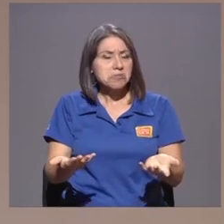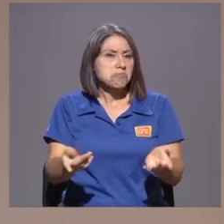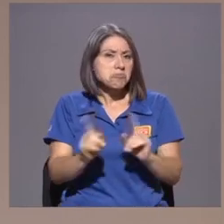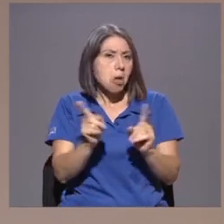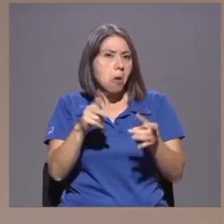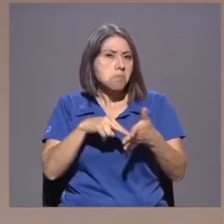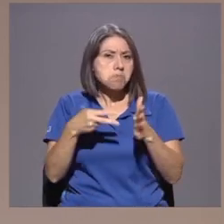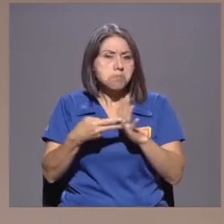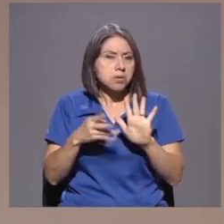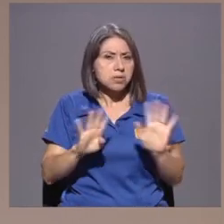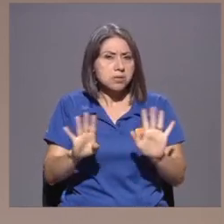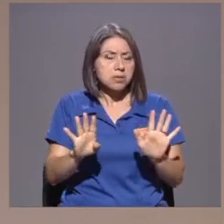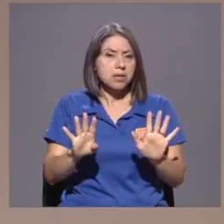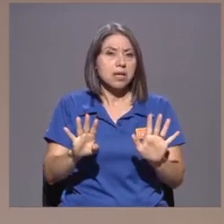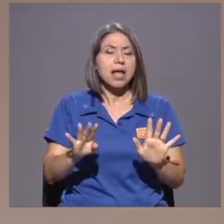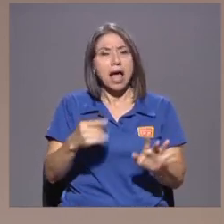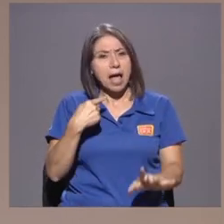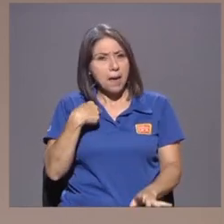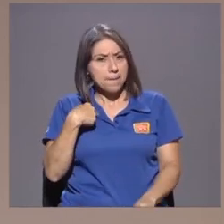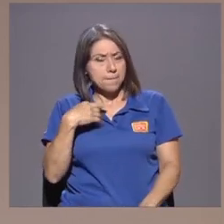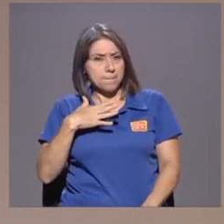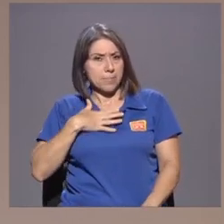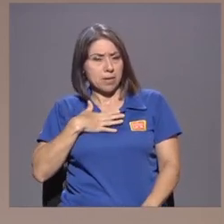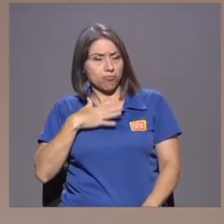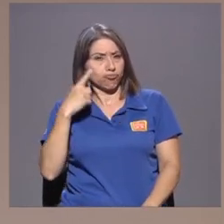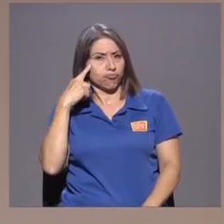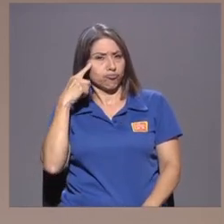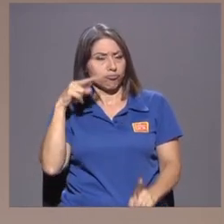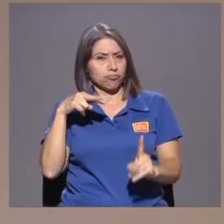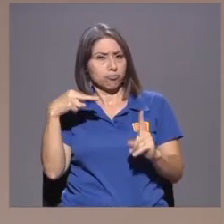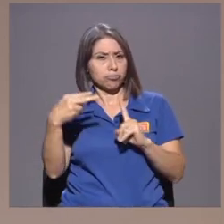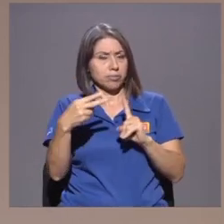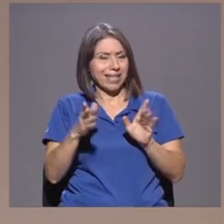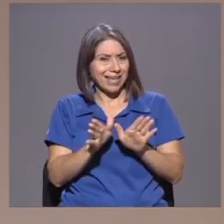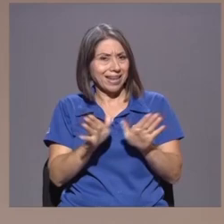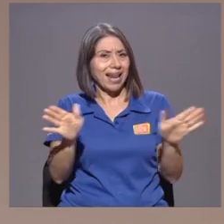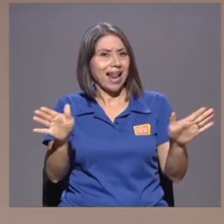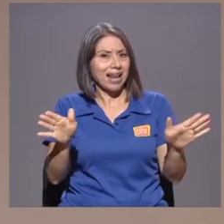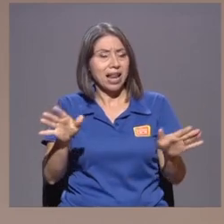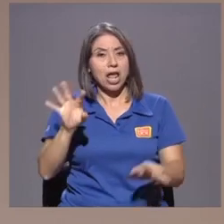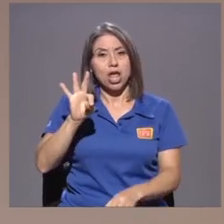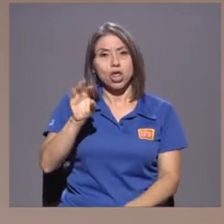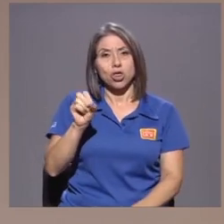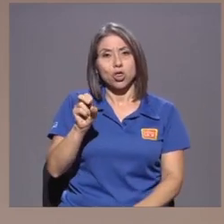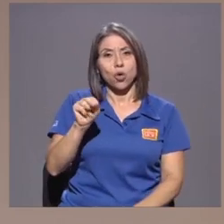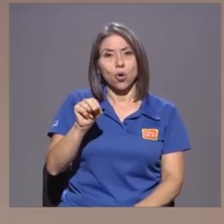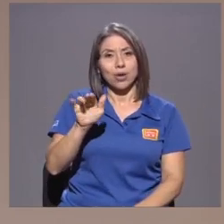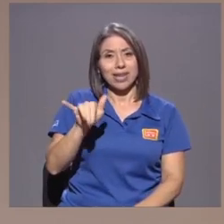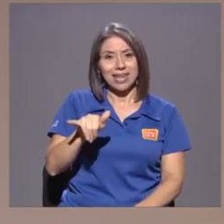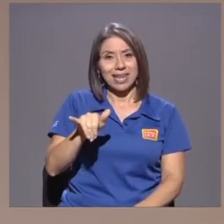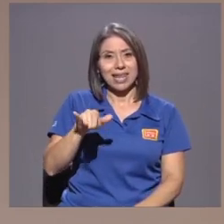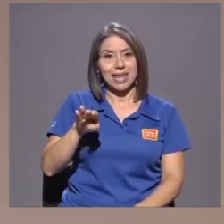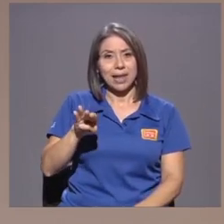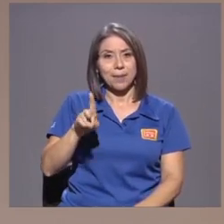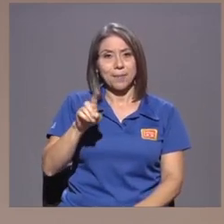me da la impresión así en línea generales que que tony blair con su